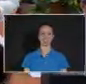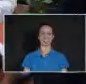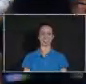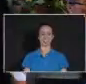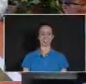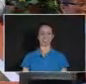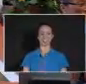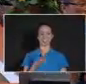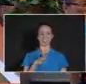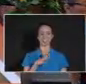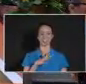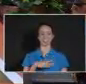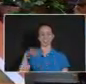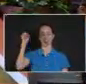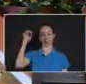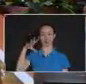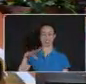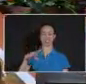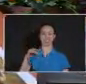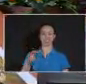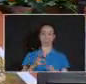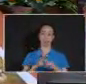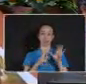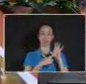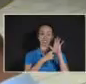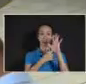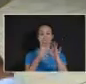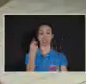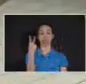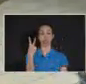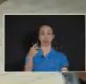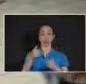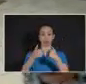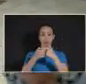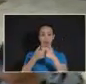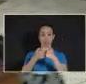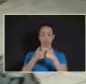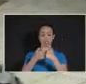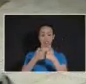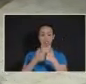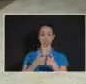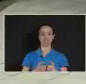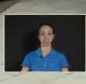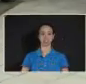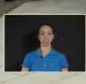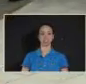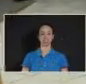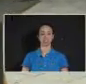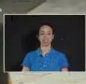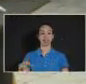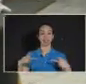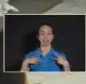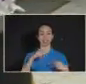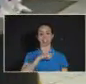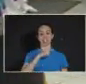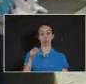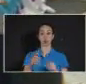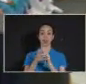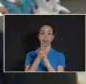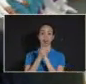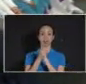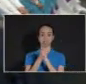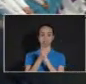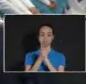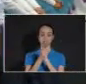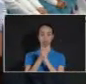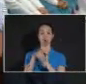Tengo la bendición de presentar a dos parejas. Ellos han estado en amistad, hoy vienen